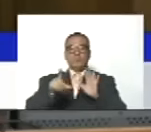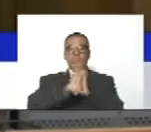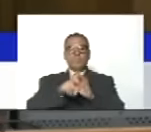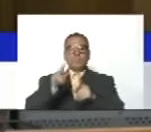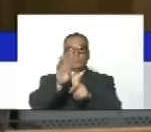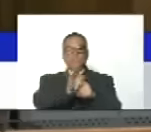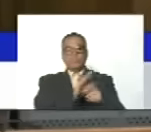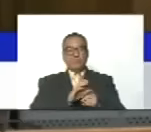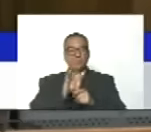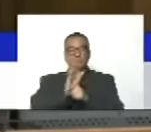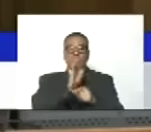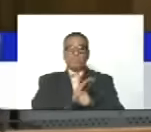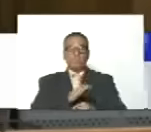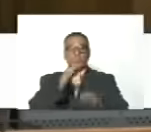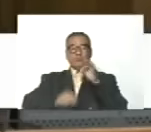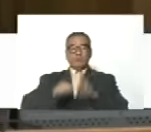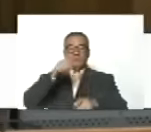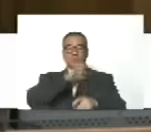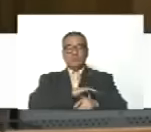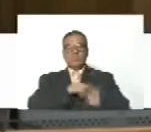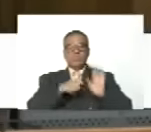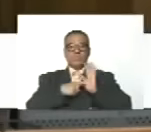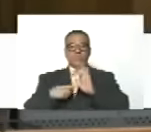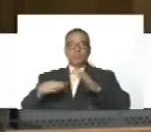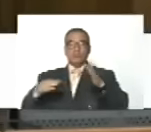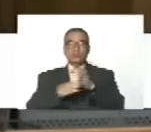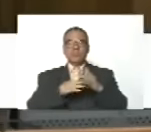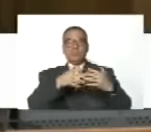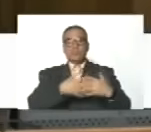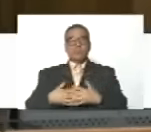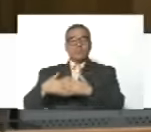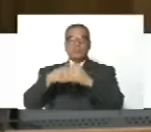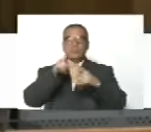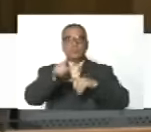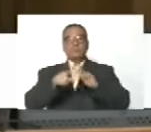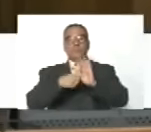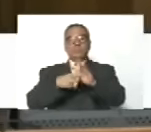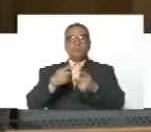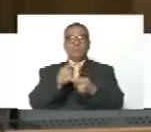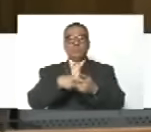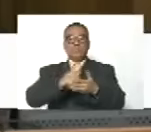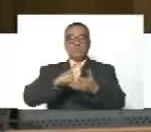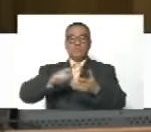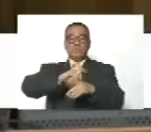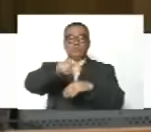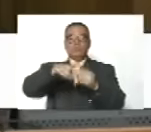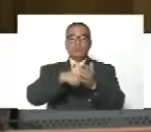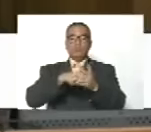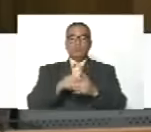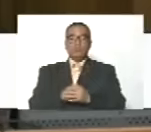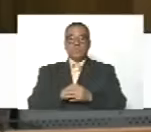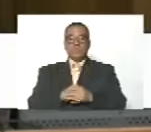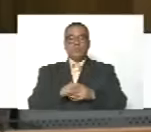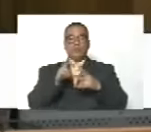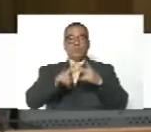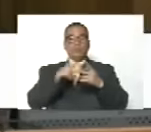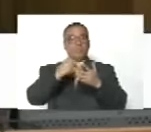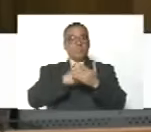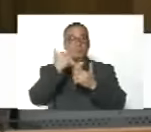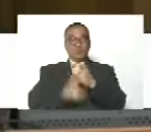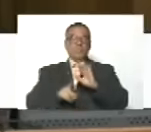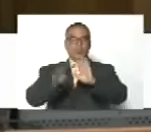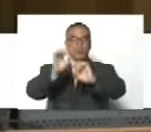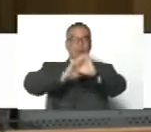de protección de las pensiones de seguridad social frente al bloqueo imperialista y la remitió al Ejecutivo Nacional. Segundo, proyecto de